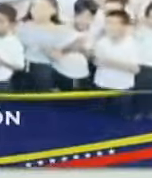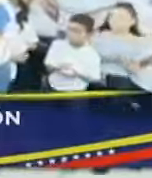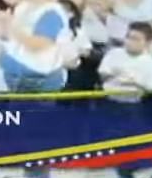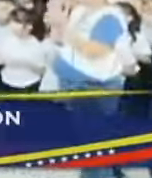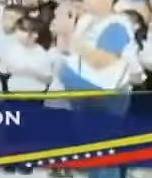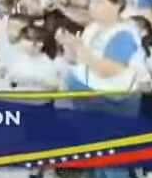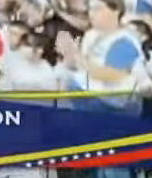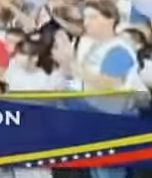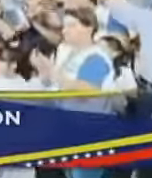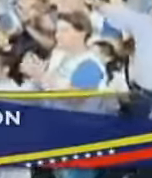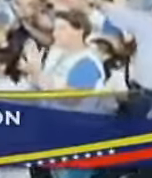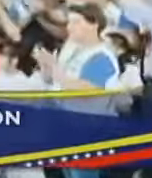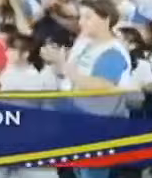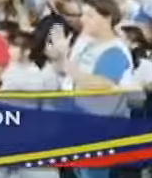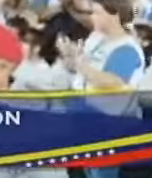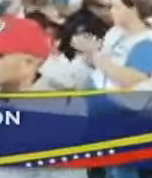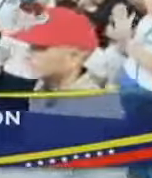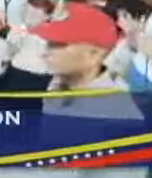Quería venir